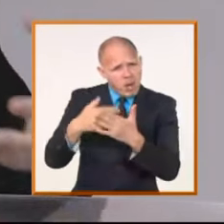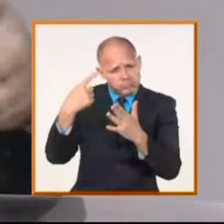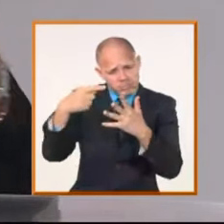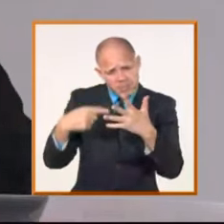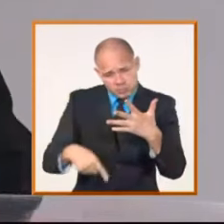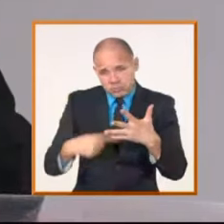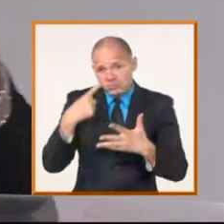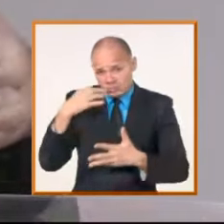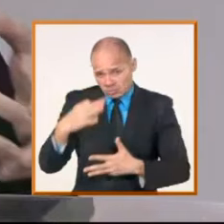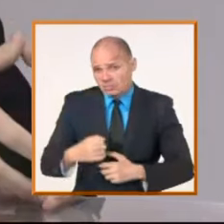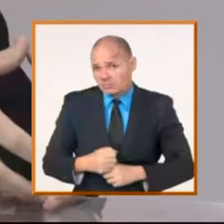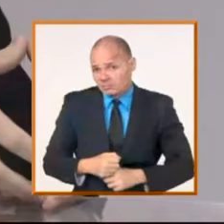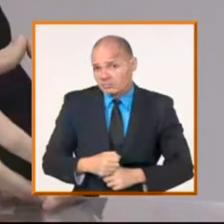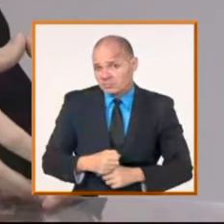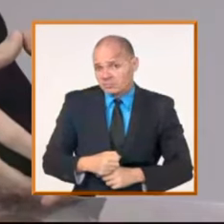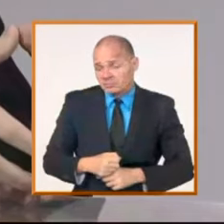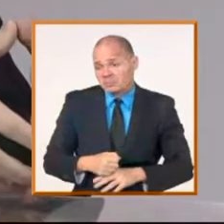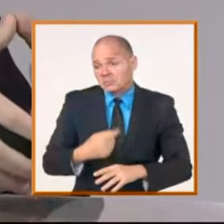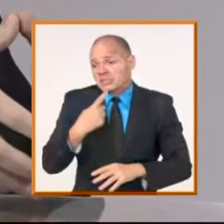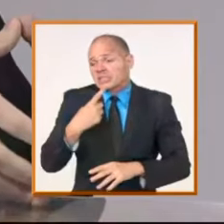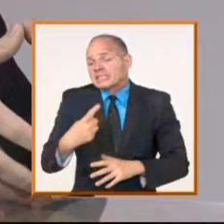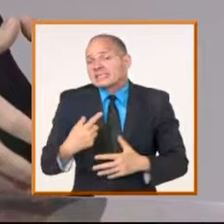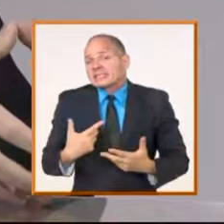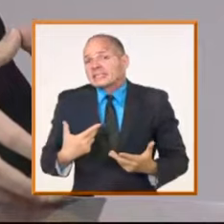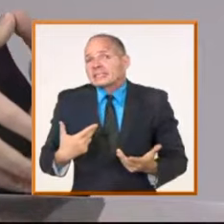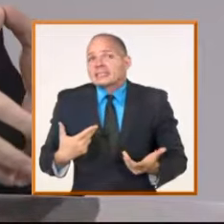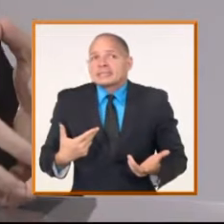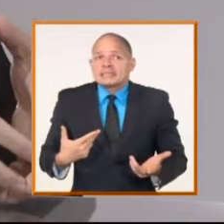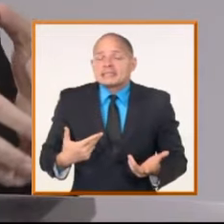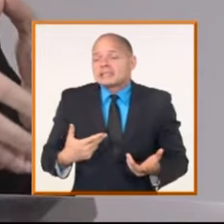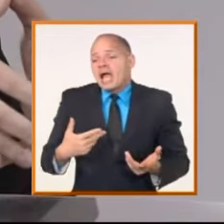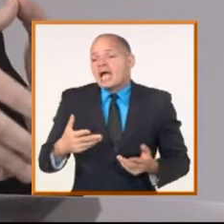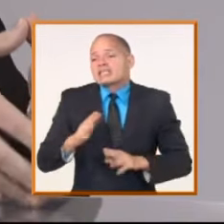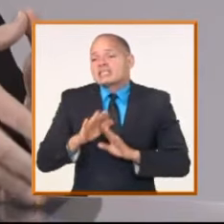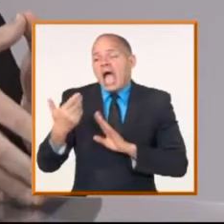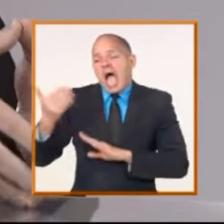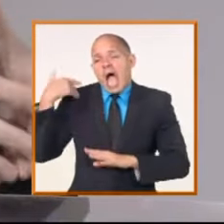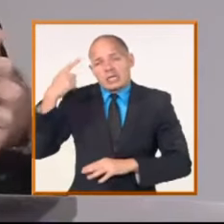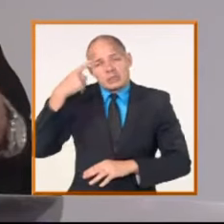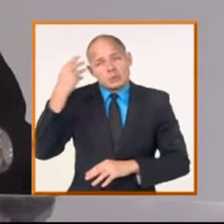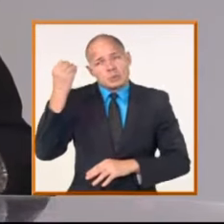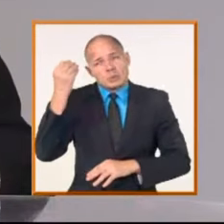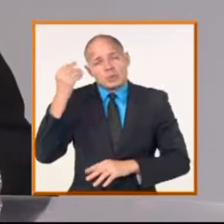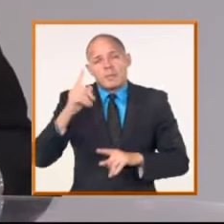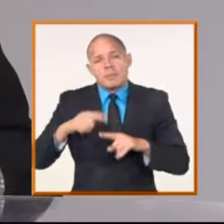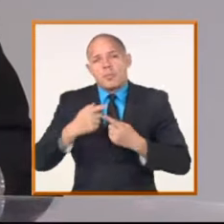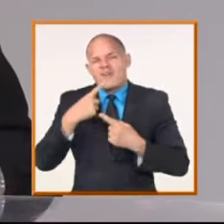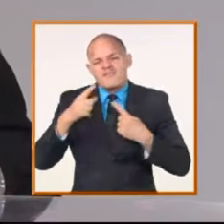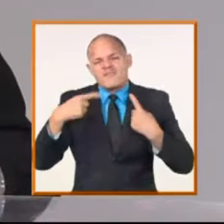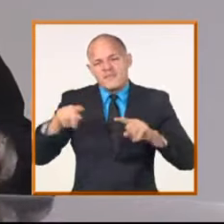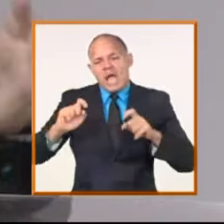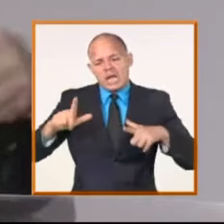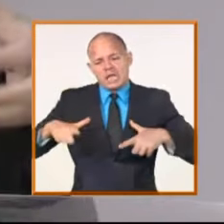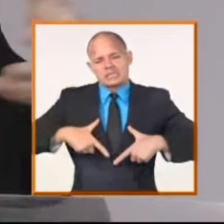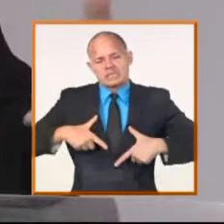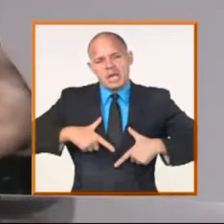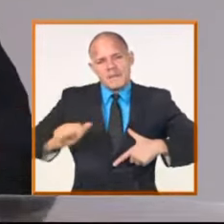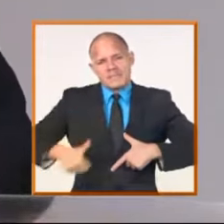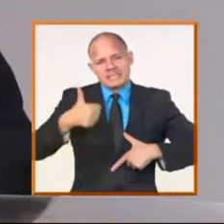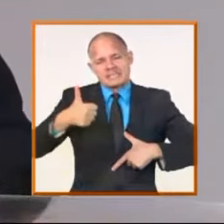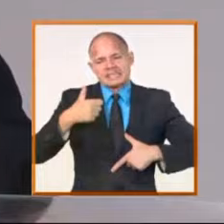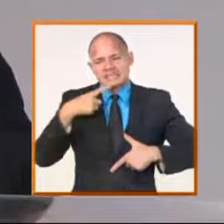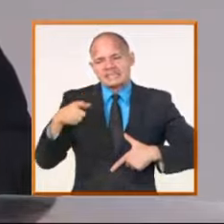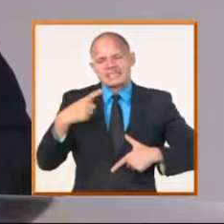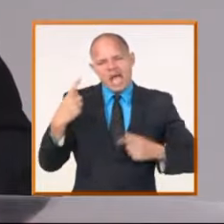Existió la oportunidad de excluirlo de las candidaturas con el segundo, sobre todo, de los juicios políticos